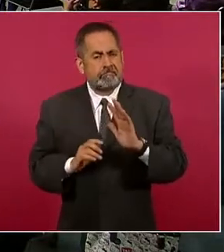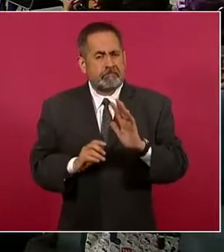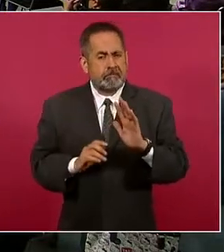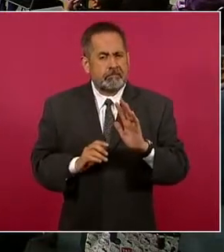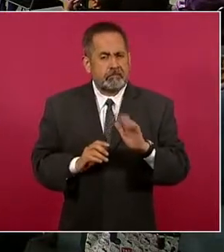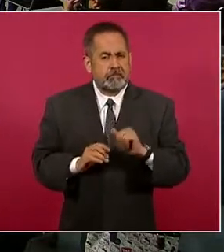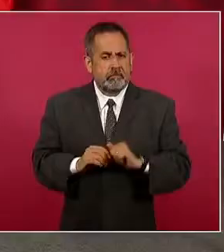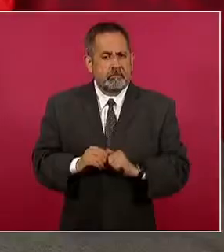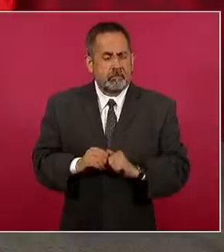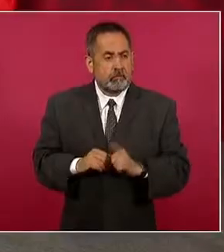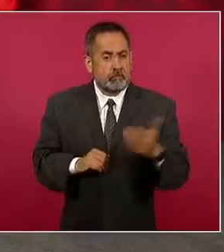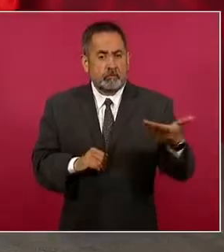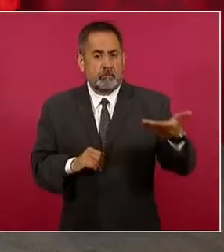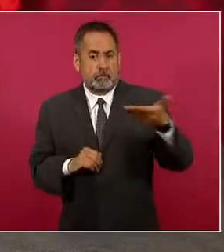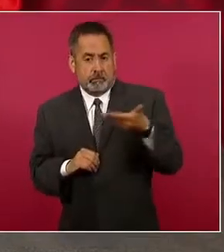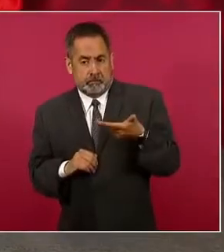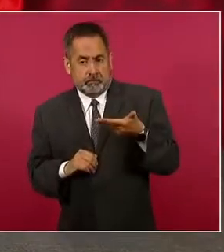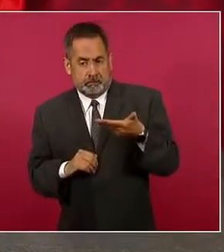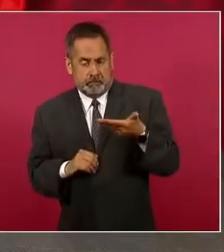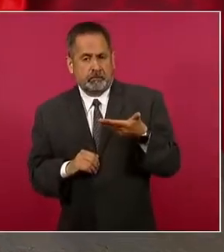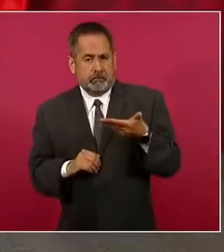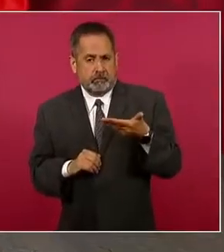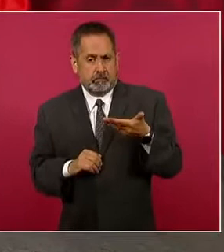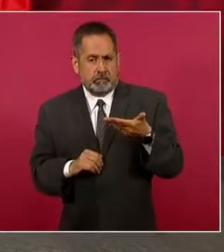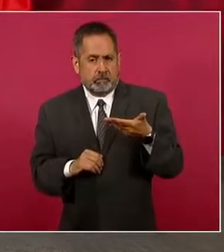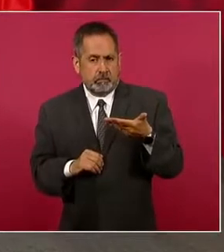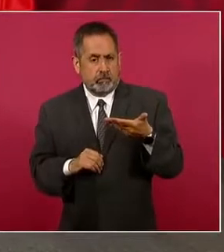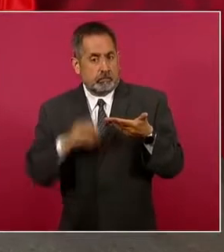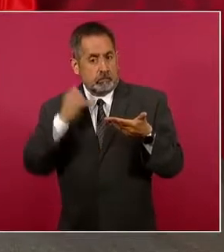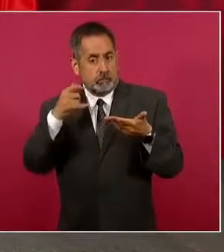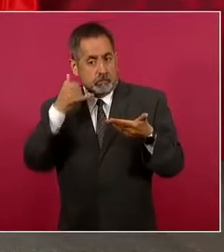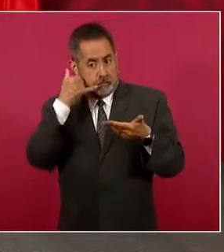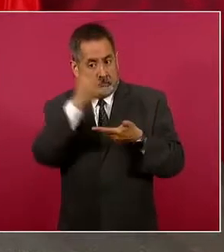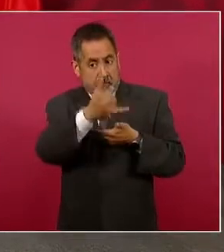nos solicitaron ellos la llamada.